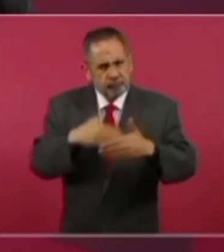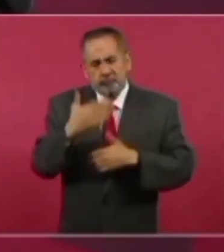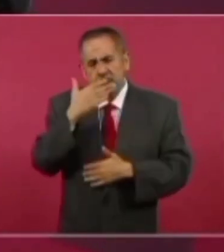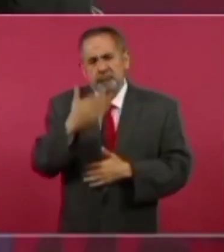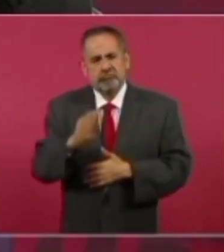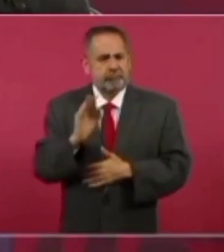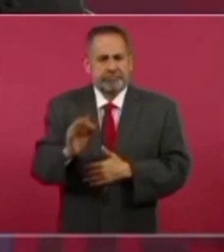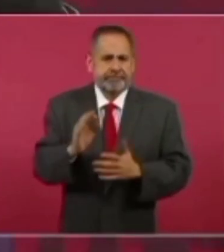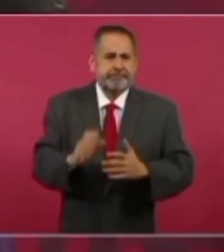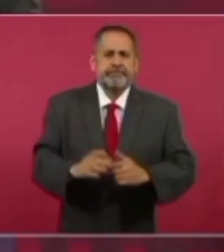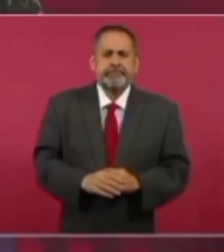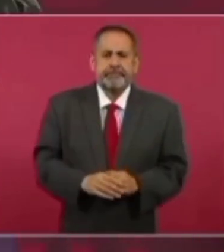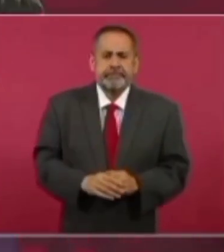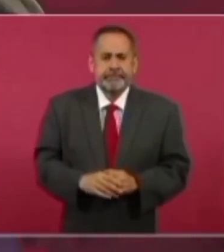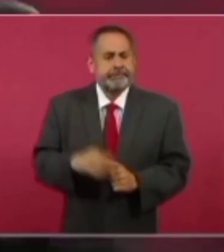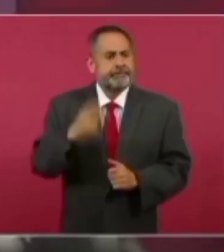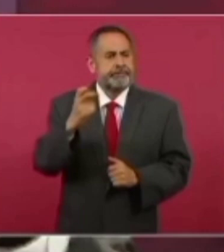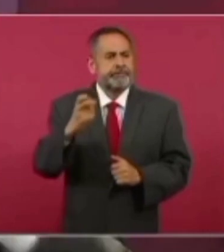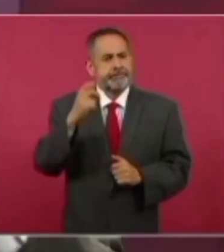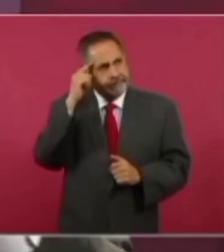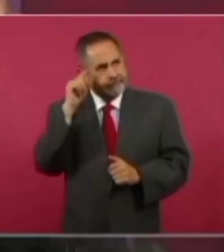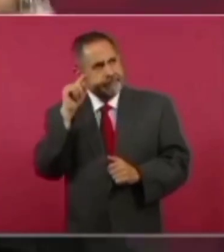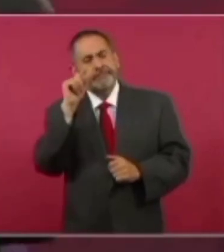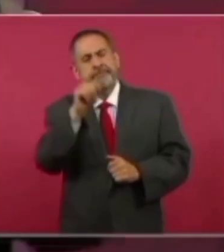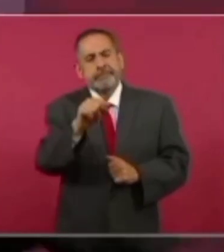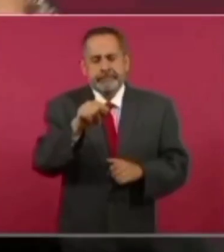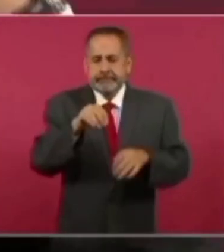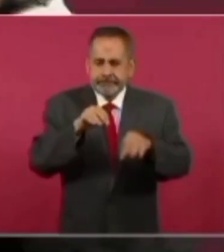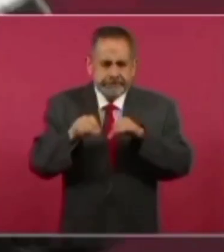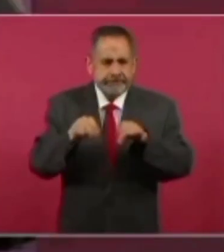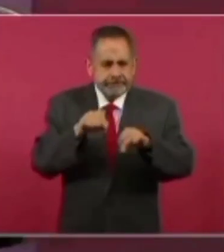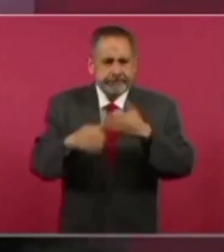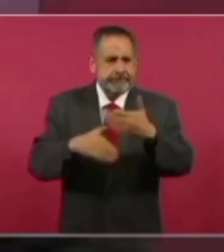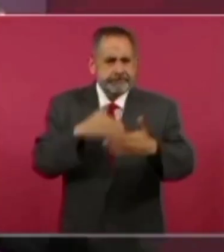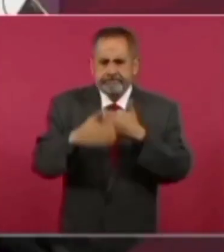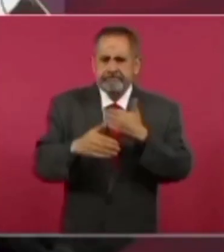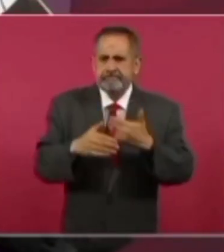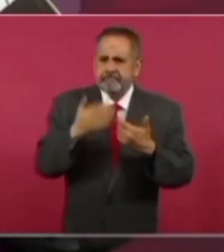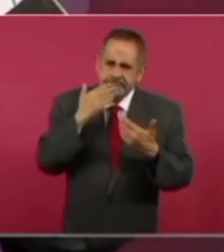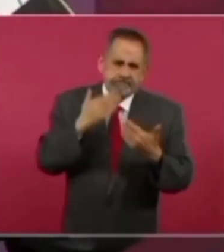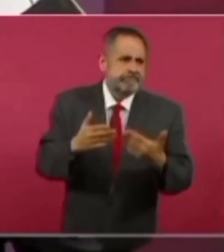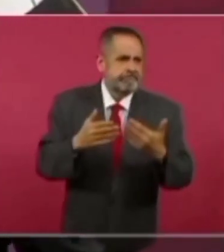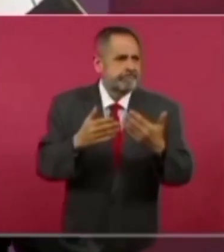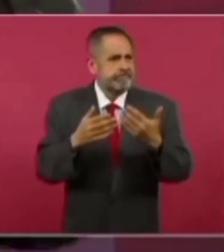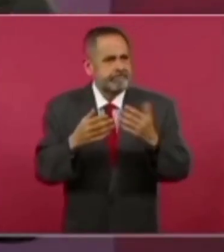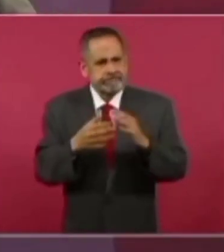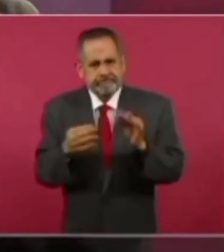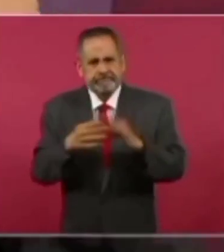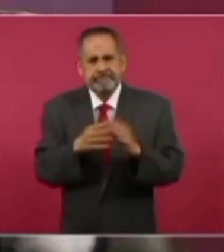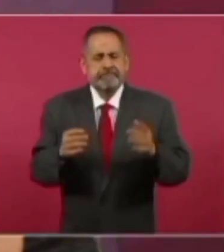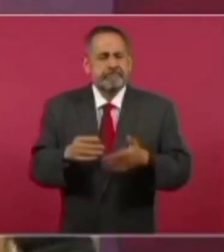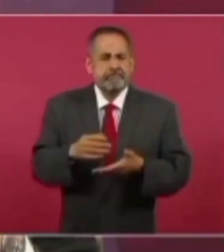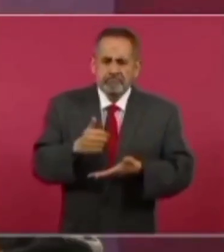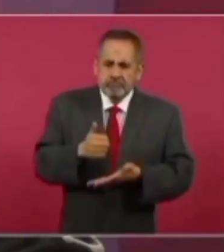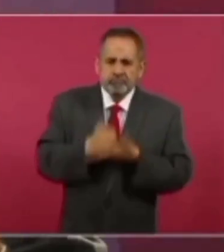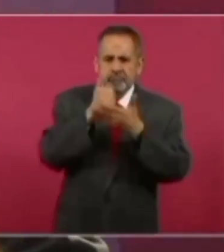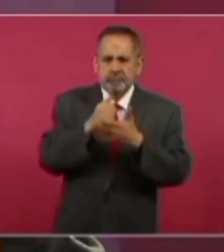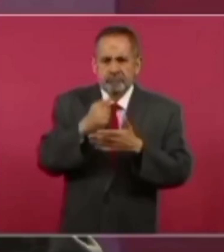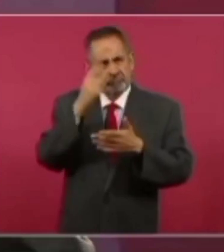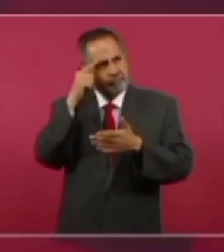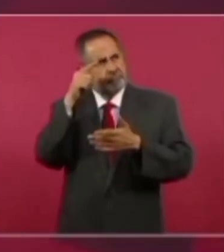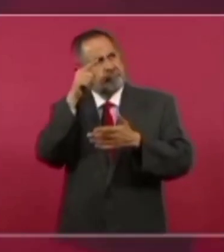están en eso, trabajando, produciendo, contribuyendo al